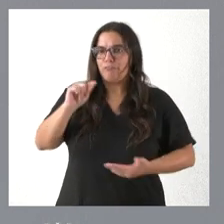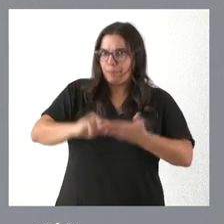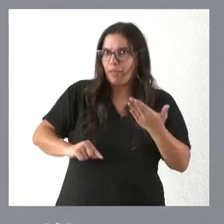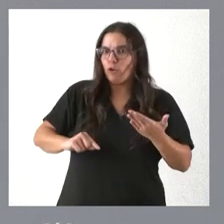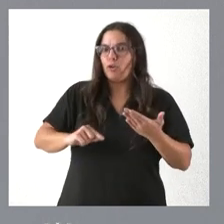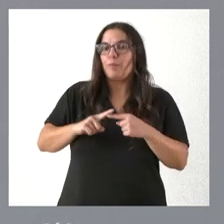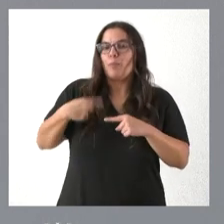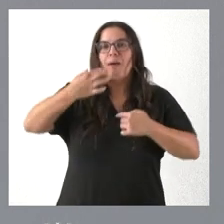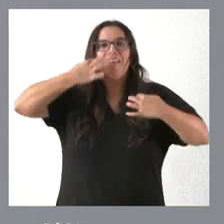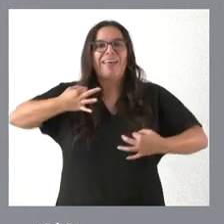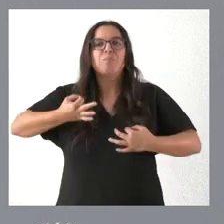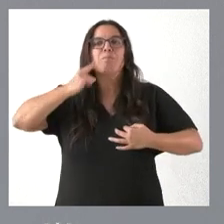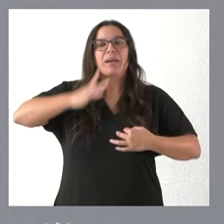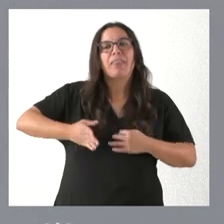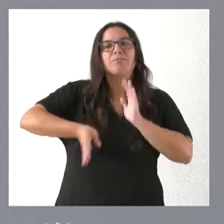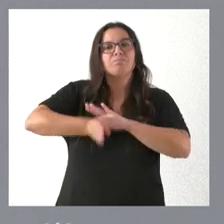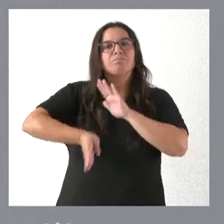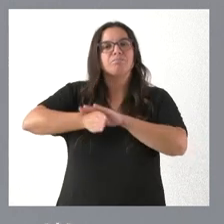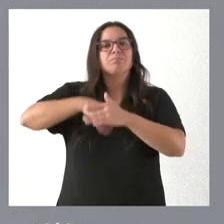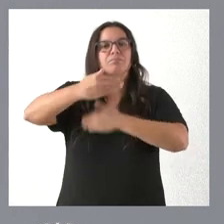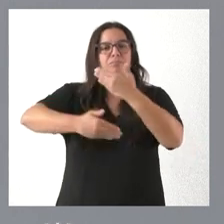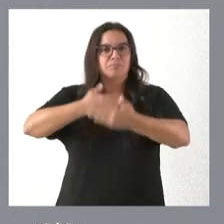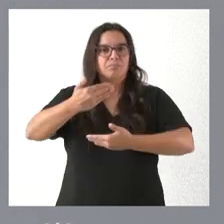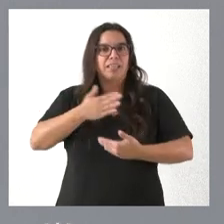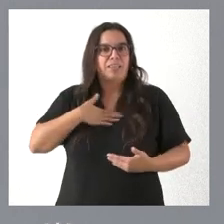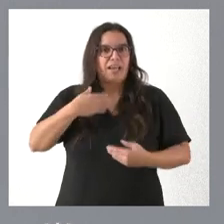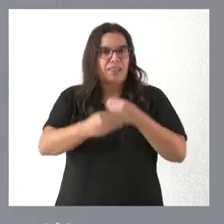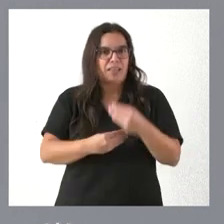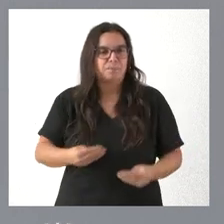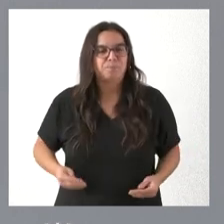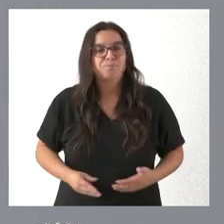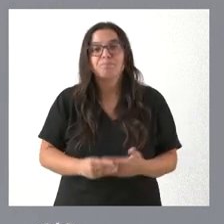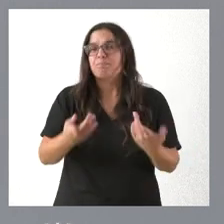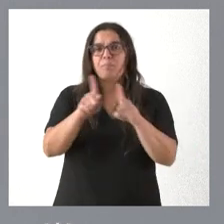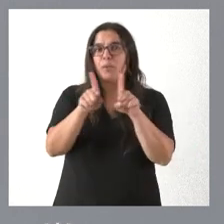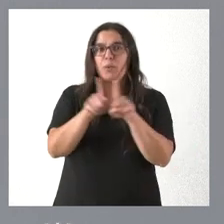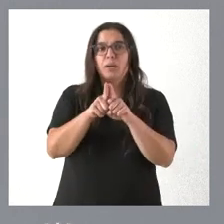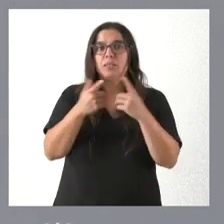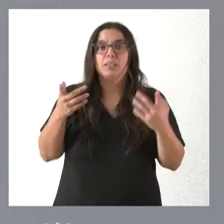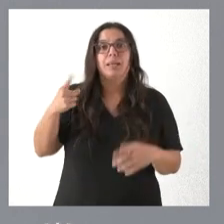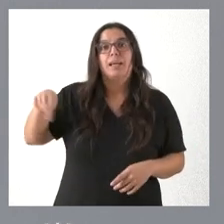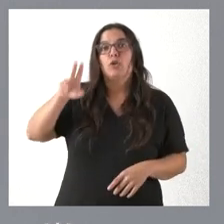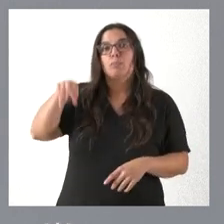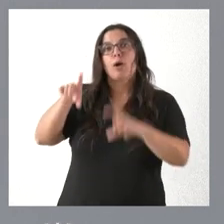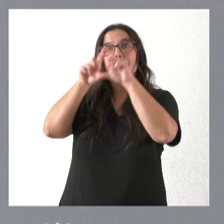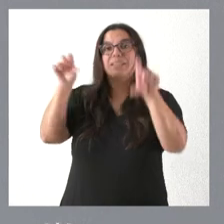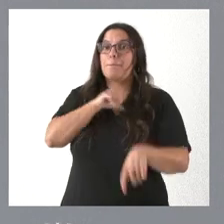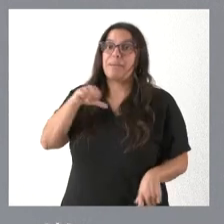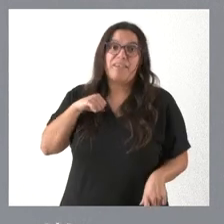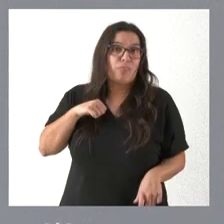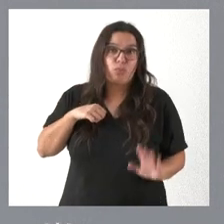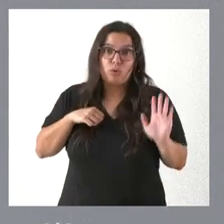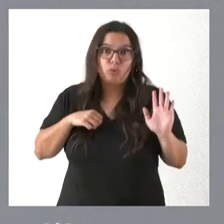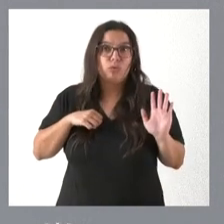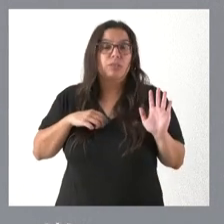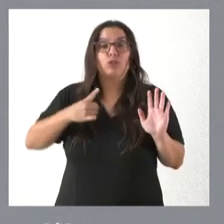león pues es un compromiso que tiene la vocación de poder desarrollar en todo caso son empresas de carácter privado y siempre